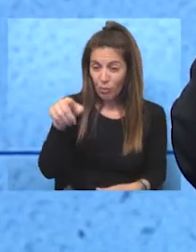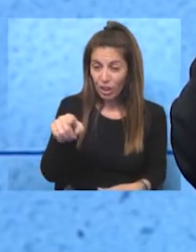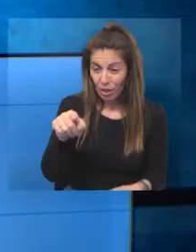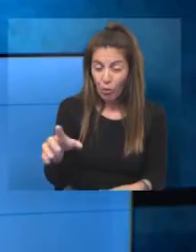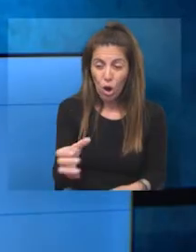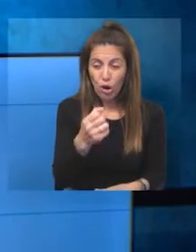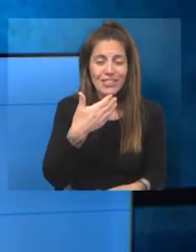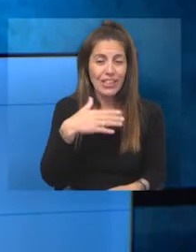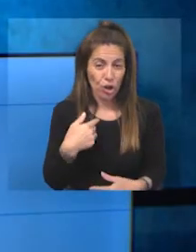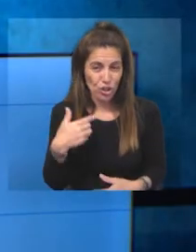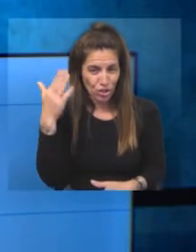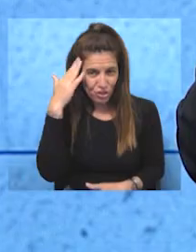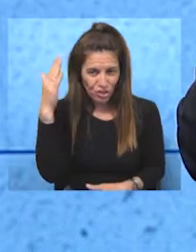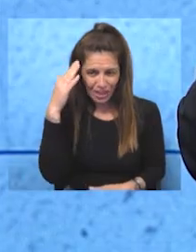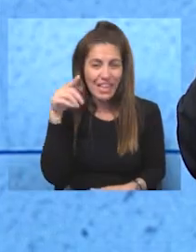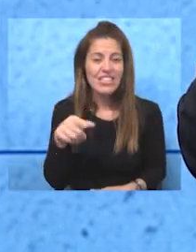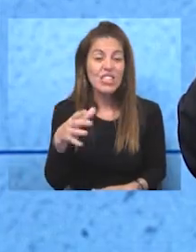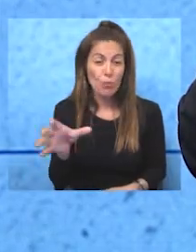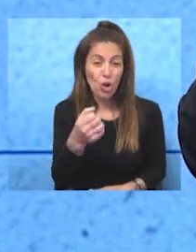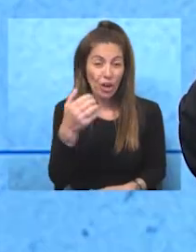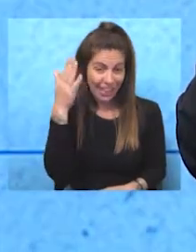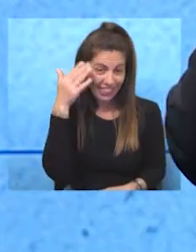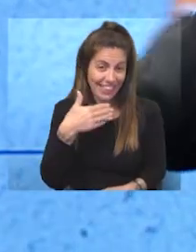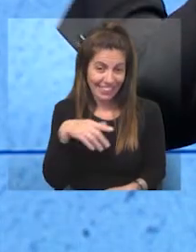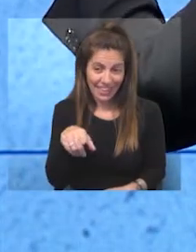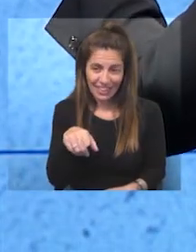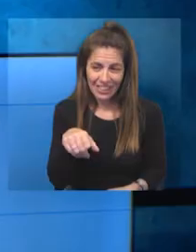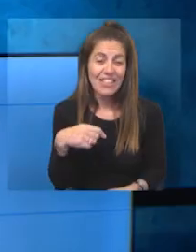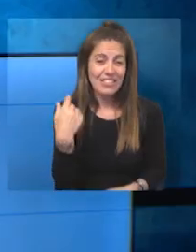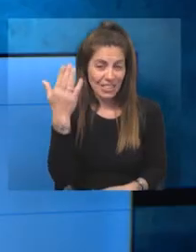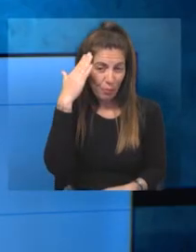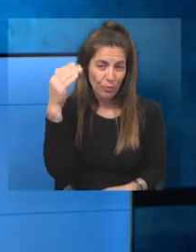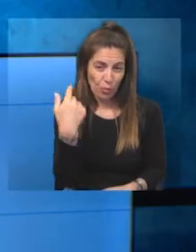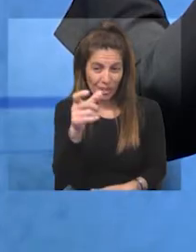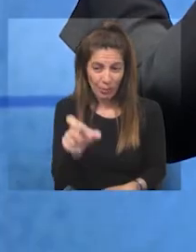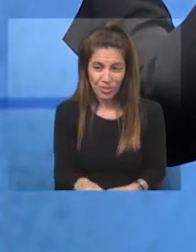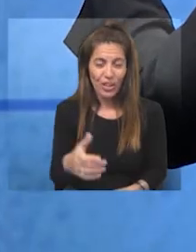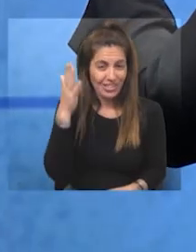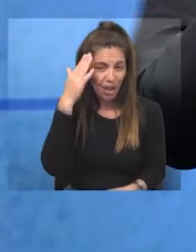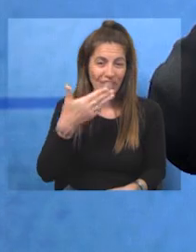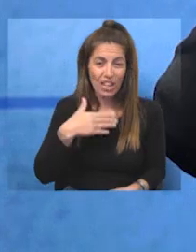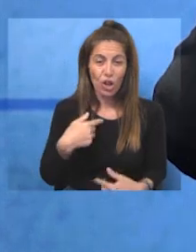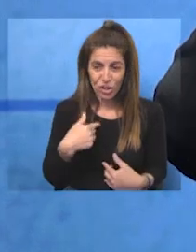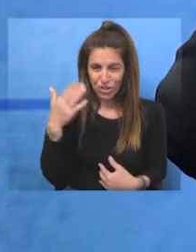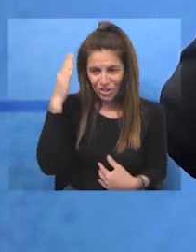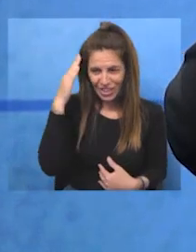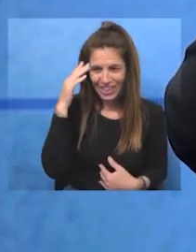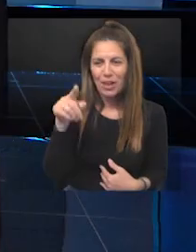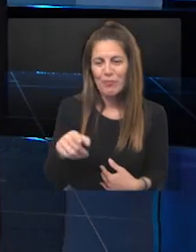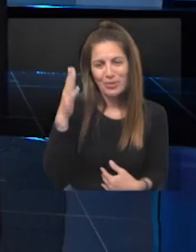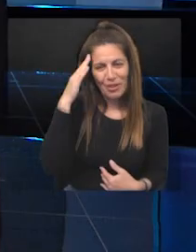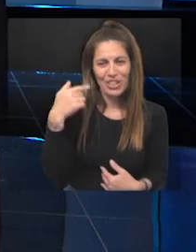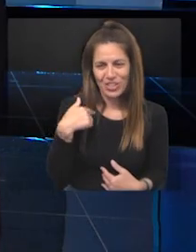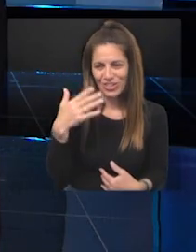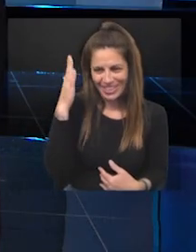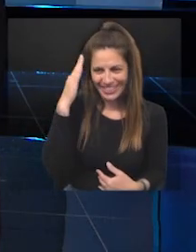lográ entender lo que yo sé si vos logras entender y porque sabemos que nuestra gente sabe entender lo que yo sé y que vos sabes que yo